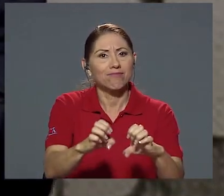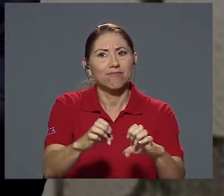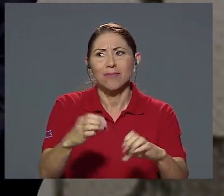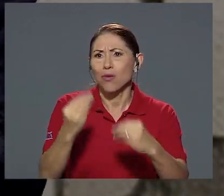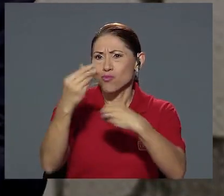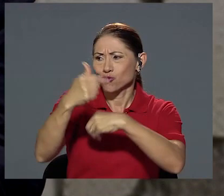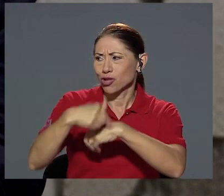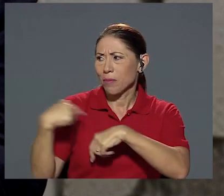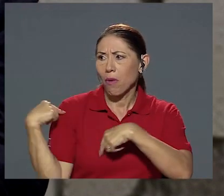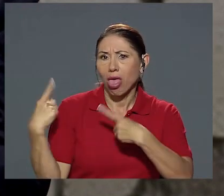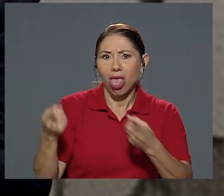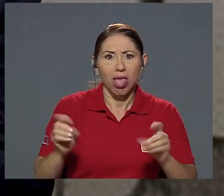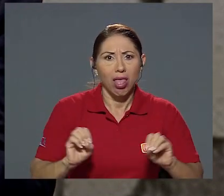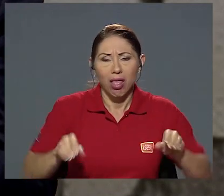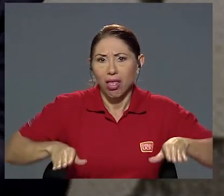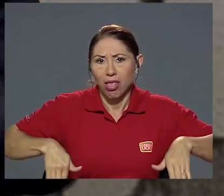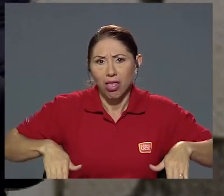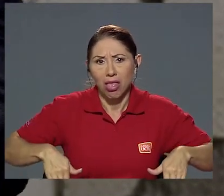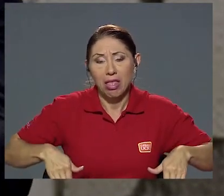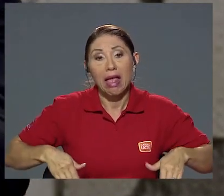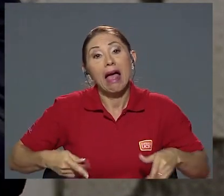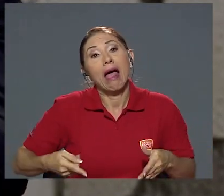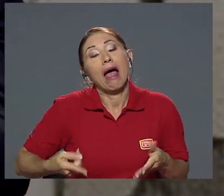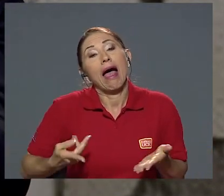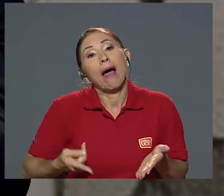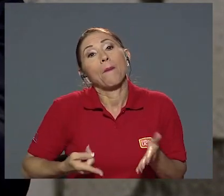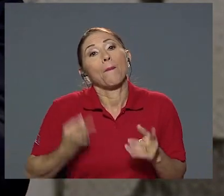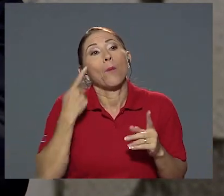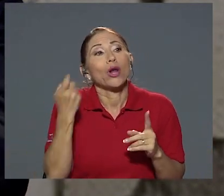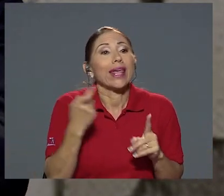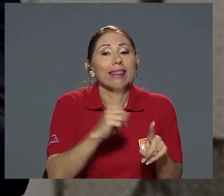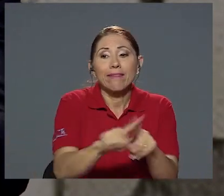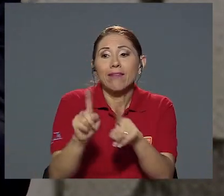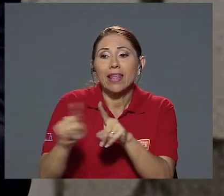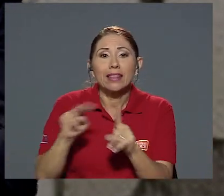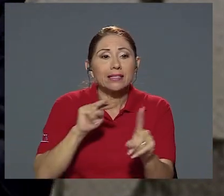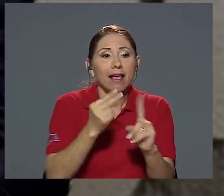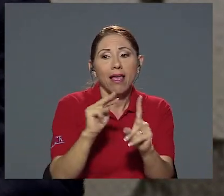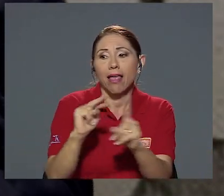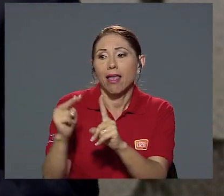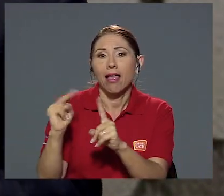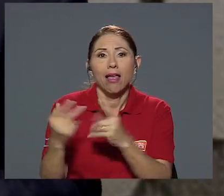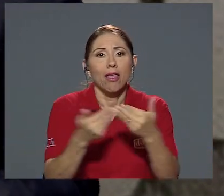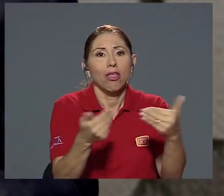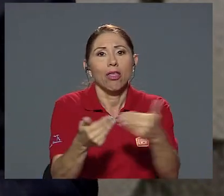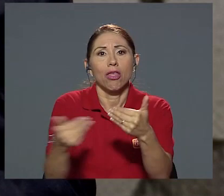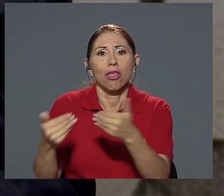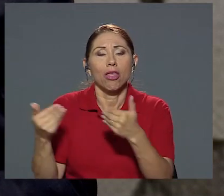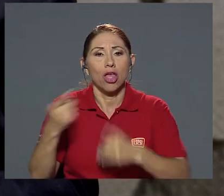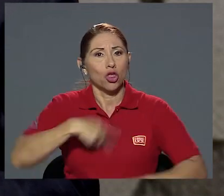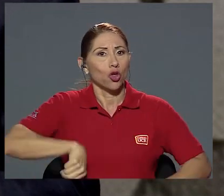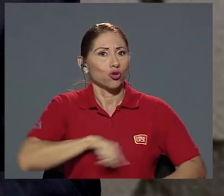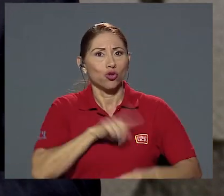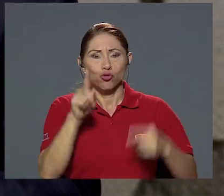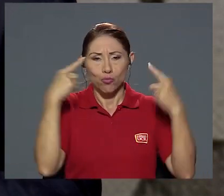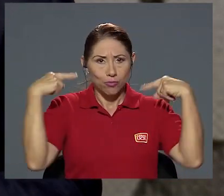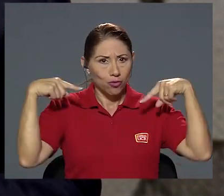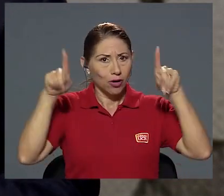que es algo que no hacemos hace mucho rato, en parte porque tenemos visiones polarizadas y fragmentadas y no hemos logrado